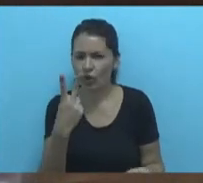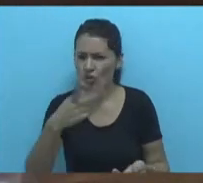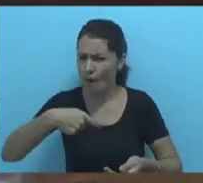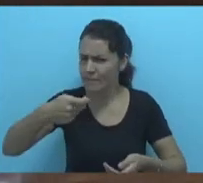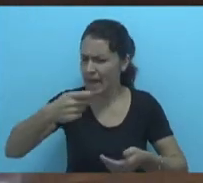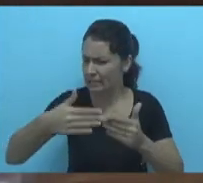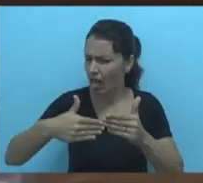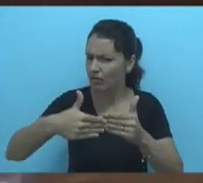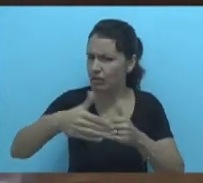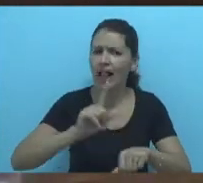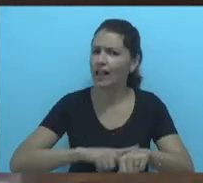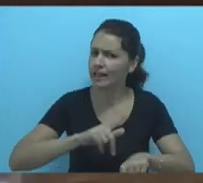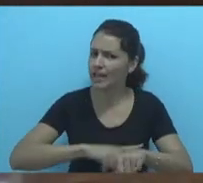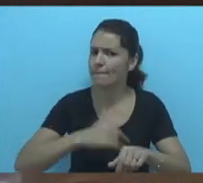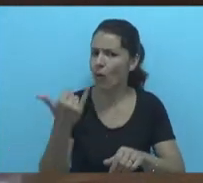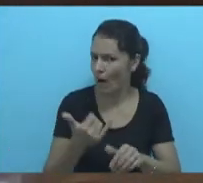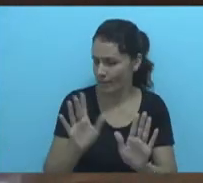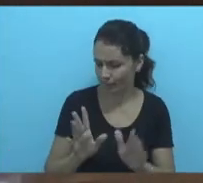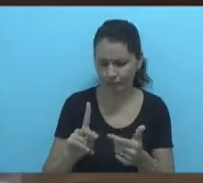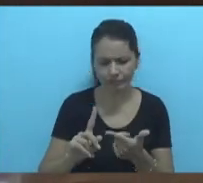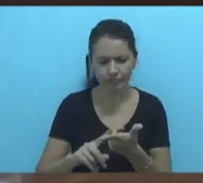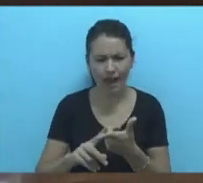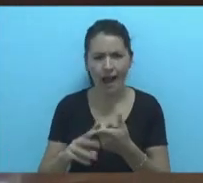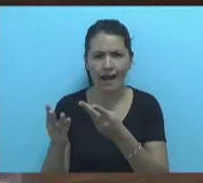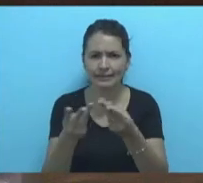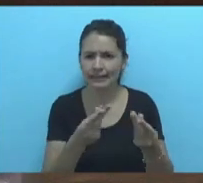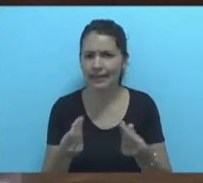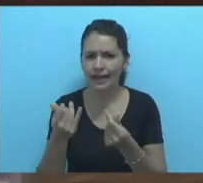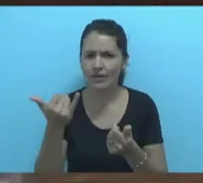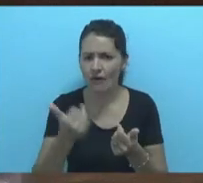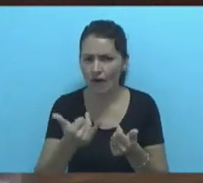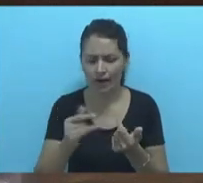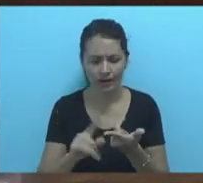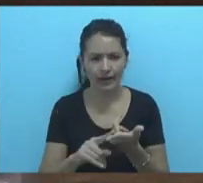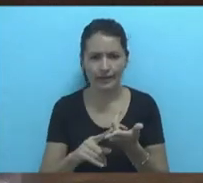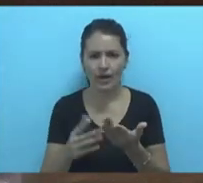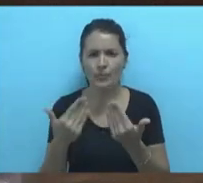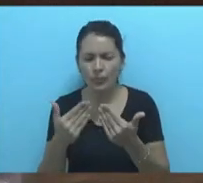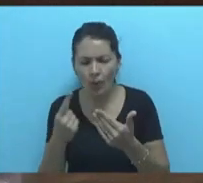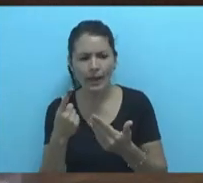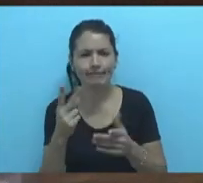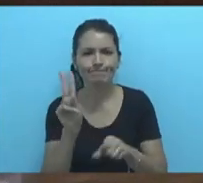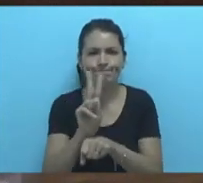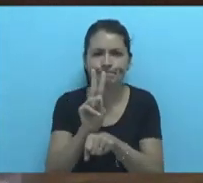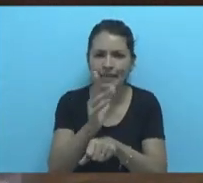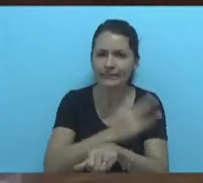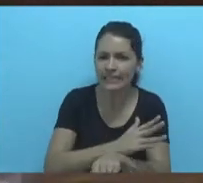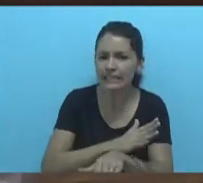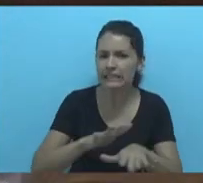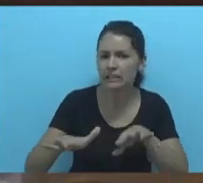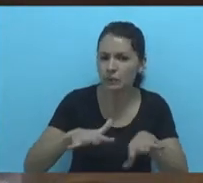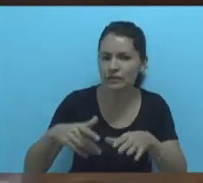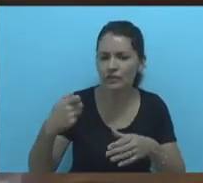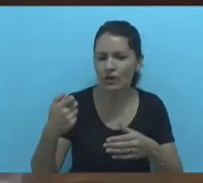tuvieron y tienen los recursos para combatir el delito y combatir estas situaciones que está atravesando la provincia y la ciudad